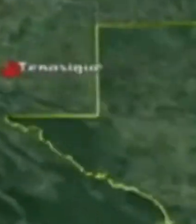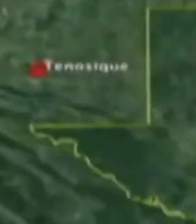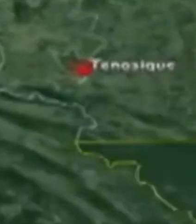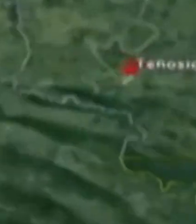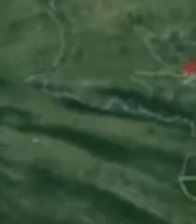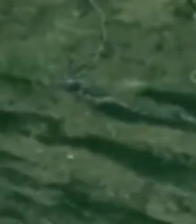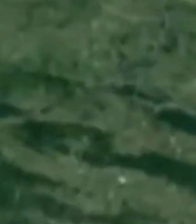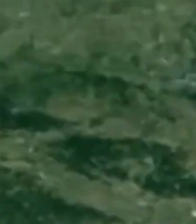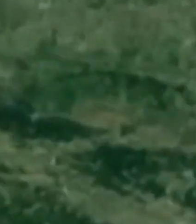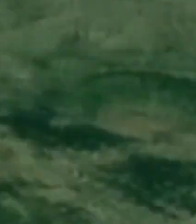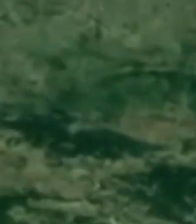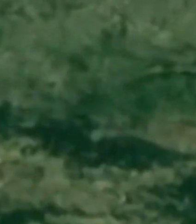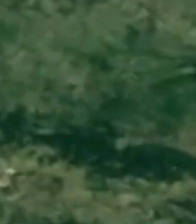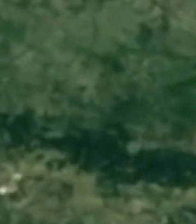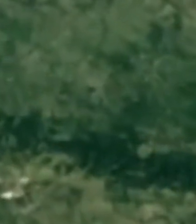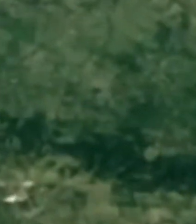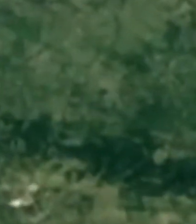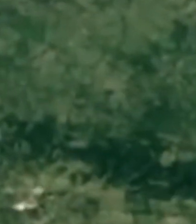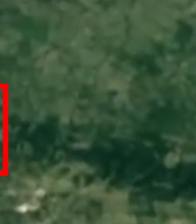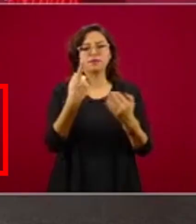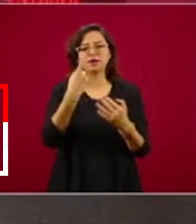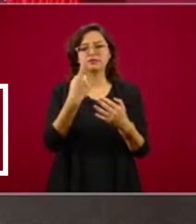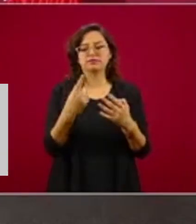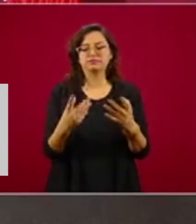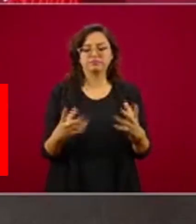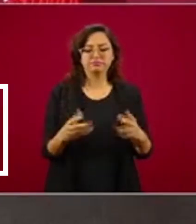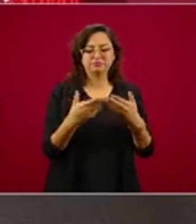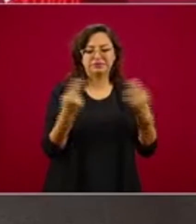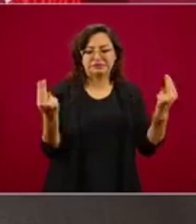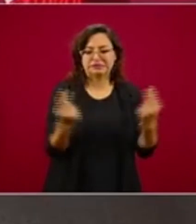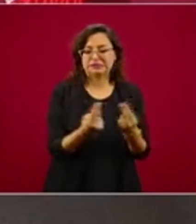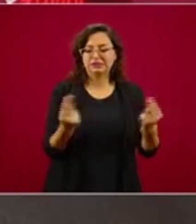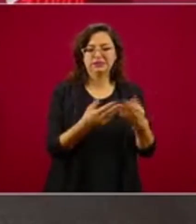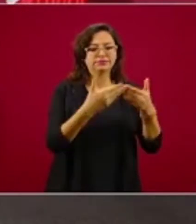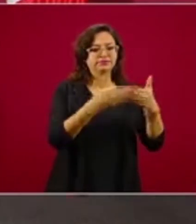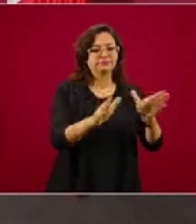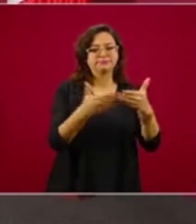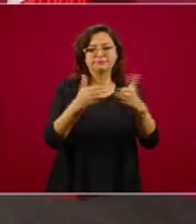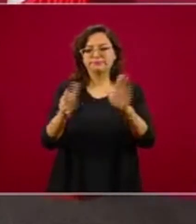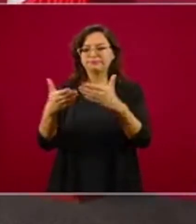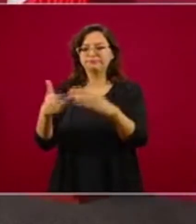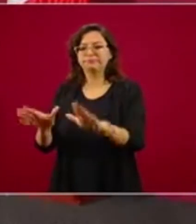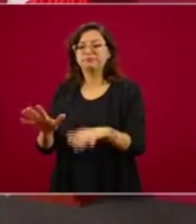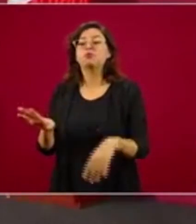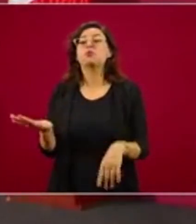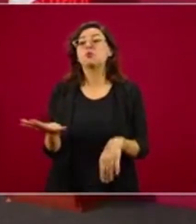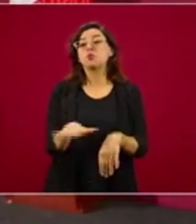el inminente avance de esta obra sexenal. Claudia Lobatón, Mega Noticias.